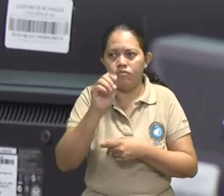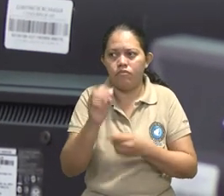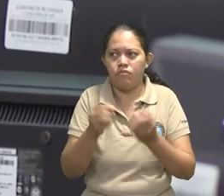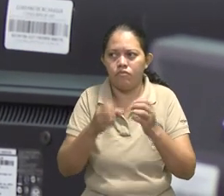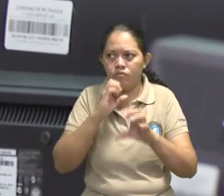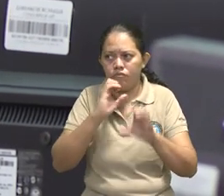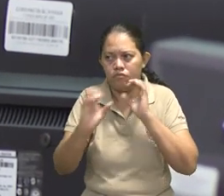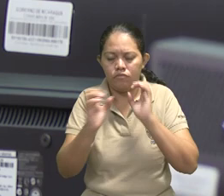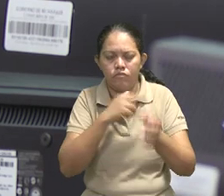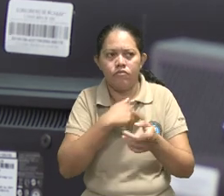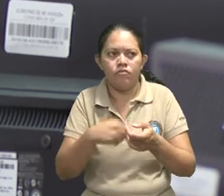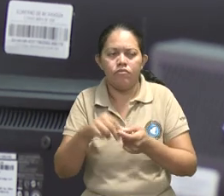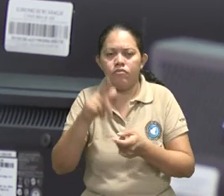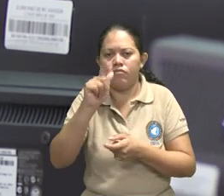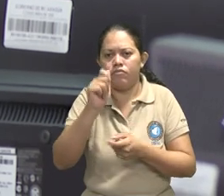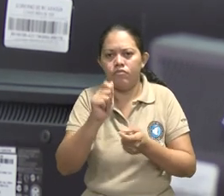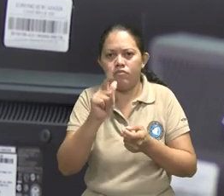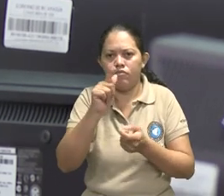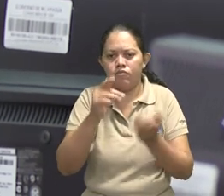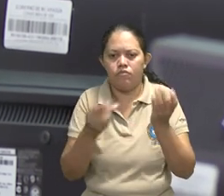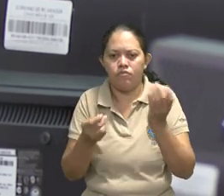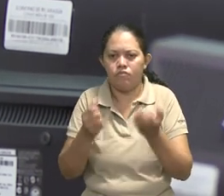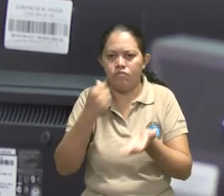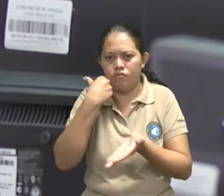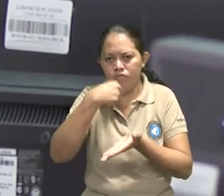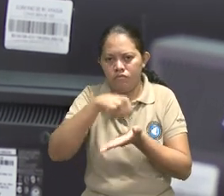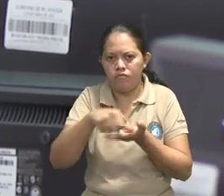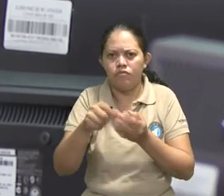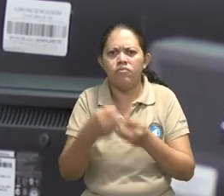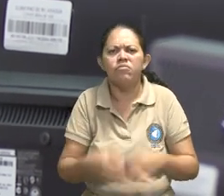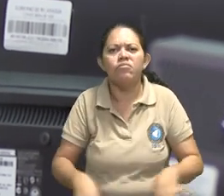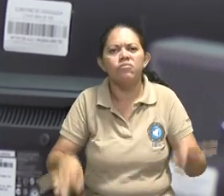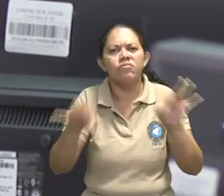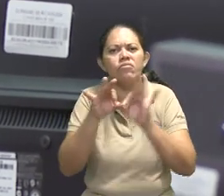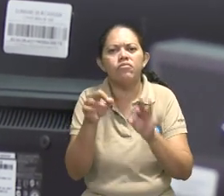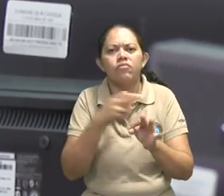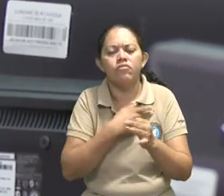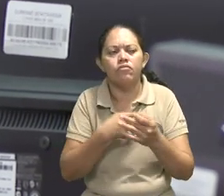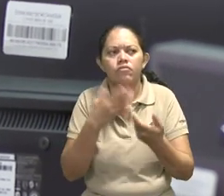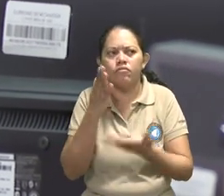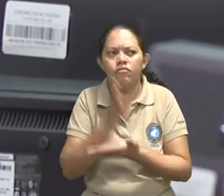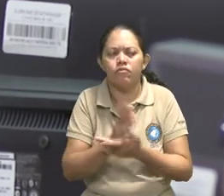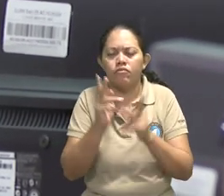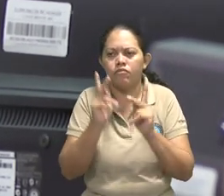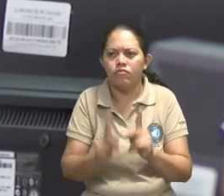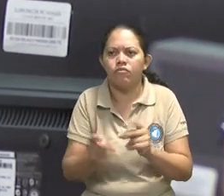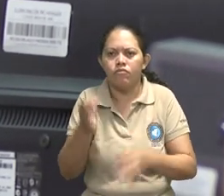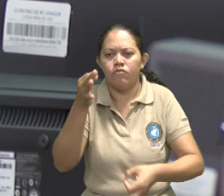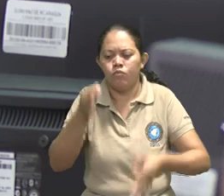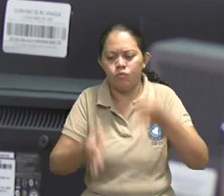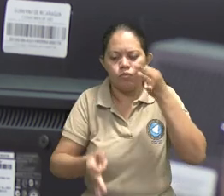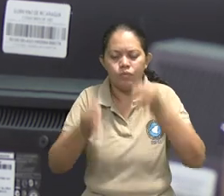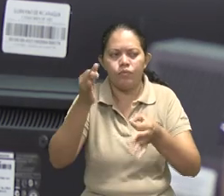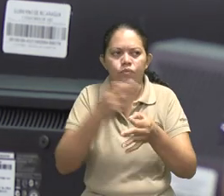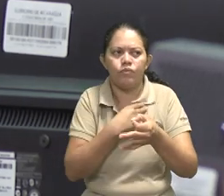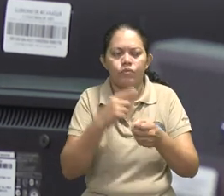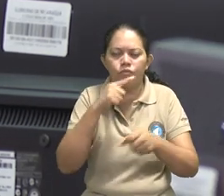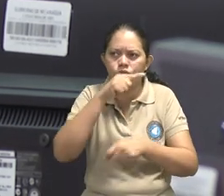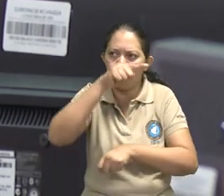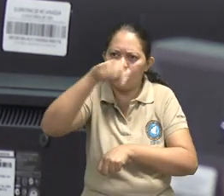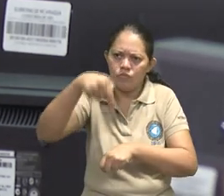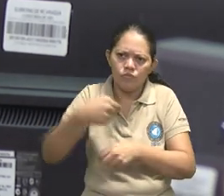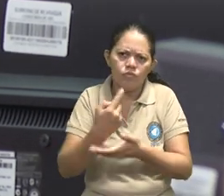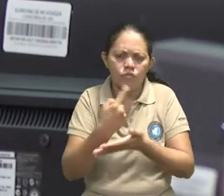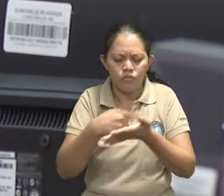de Telecomunicaciones y Correos, Telcor, como una entidad descentralizada con personalidad jurídica, duración